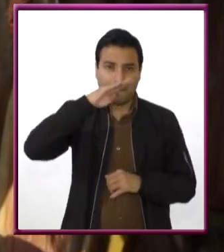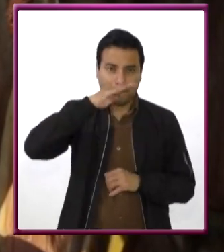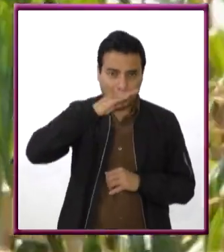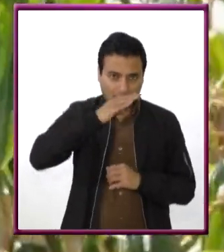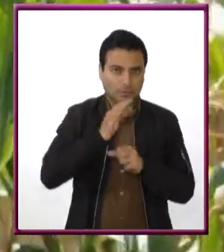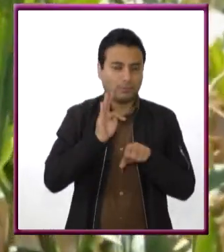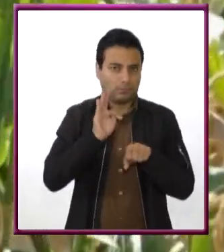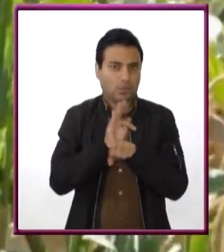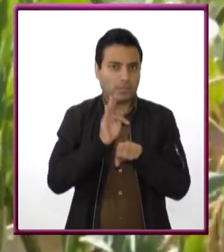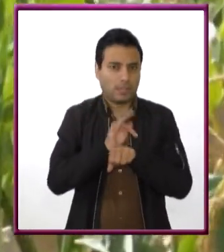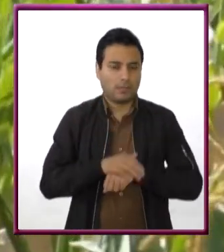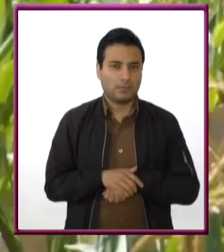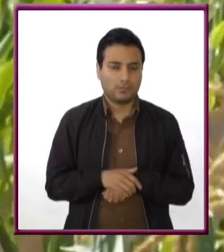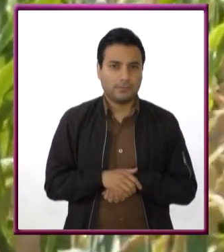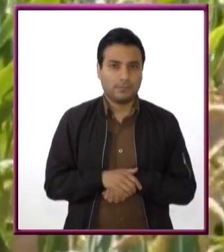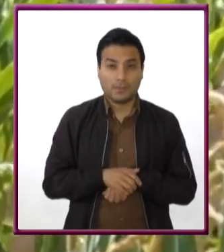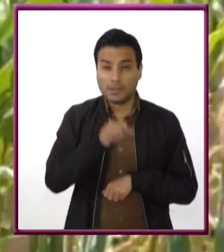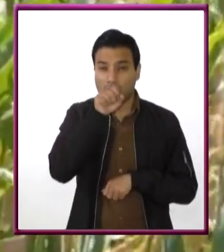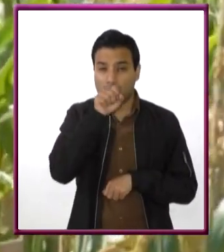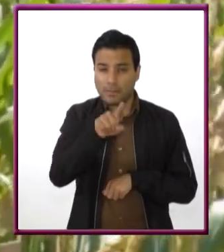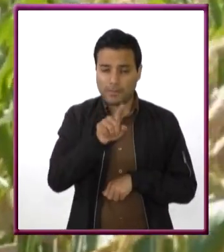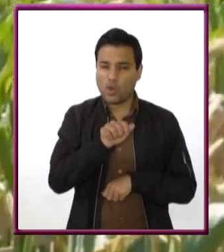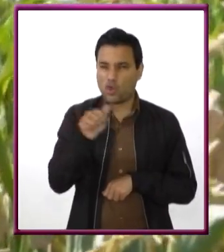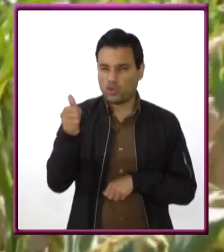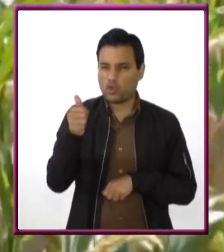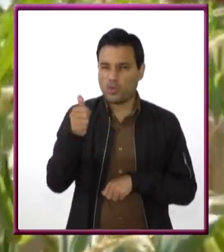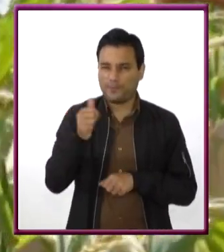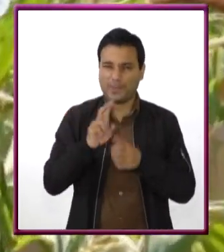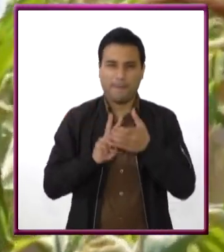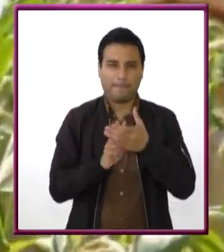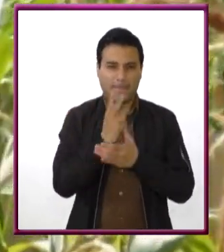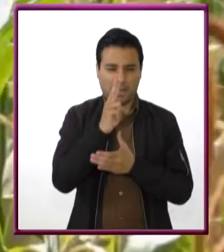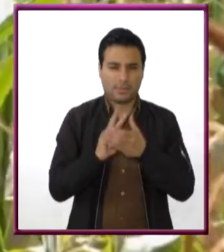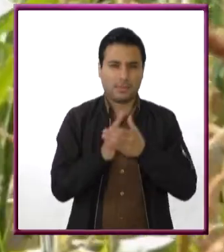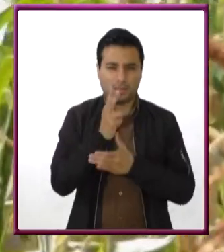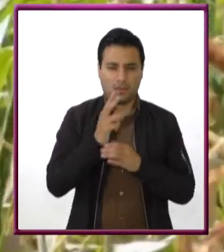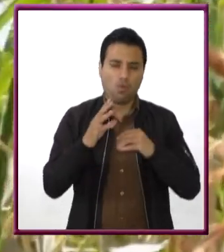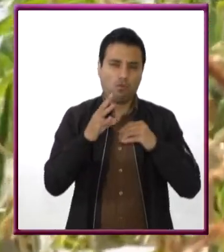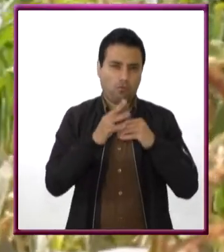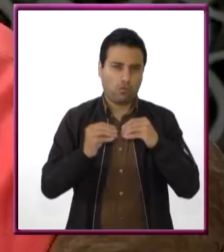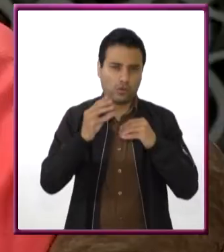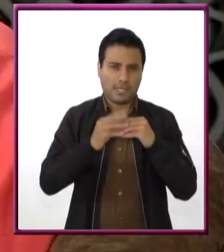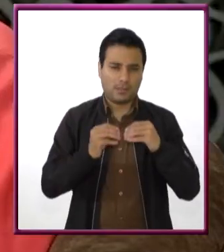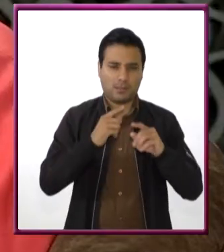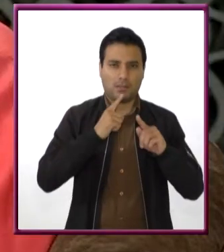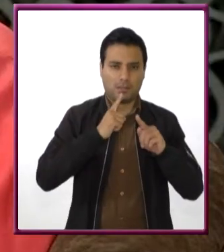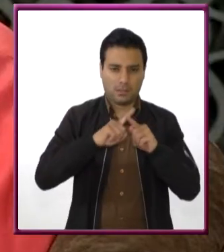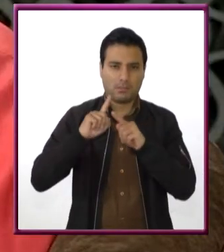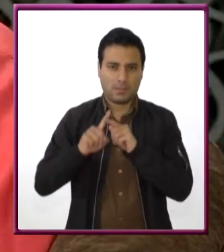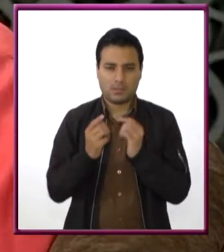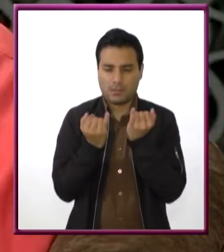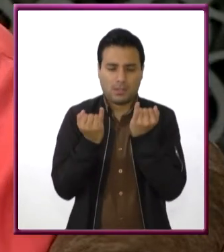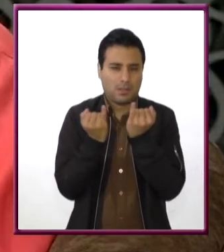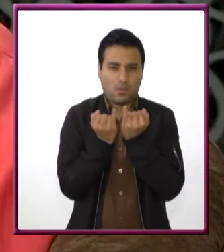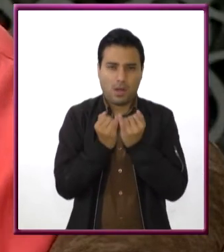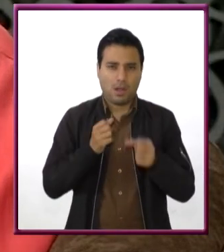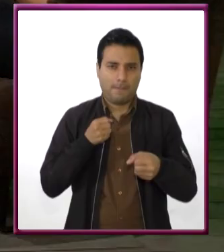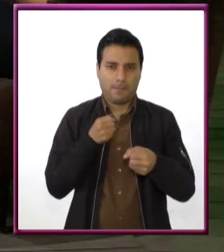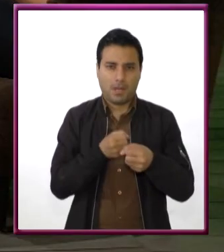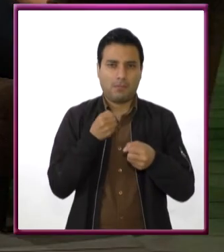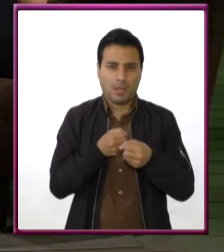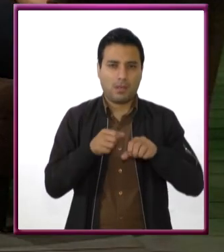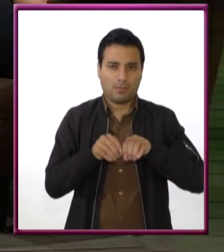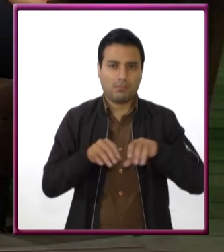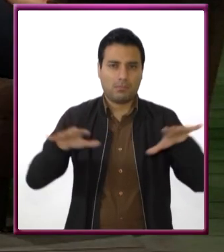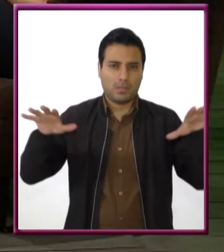por ejemplo, también se aplican en otro tipo o en la mayoría de los cultivos que forman nuestra